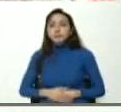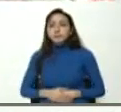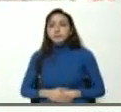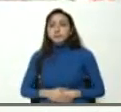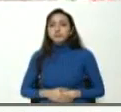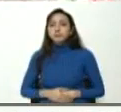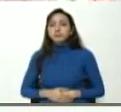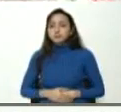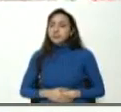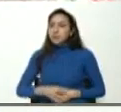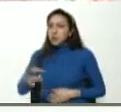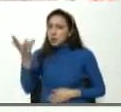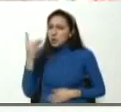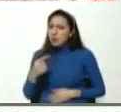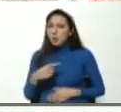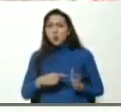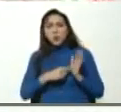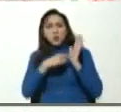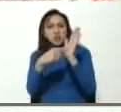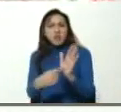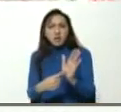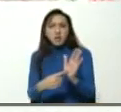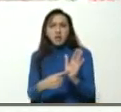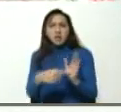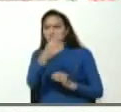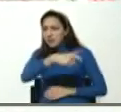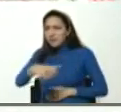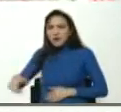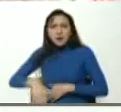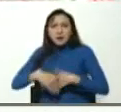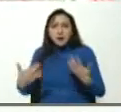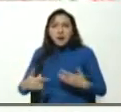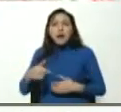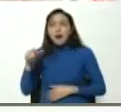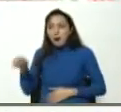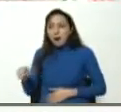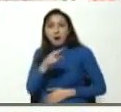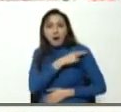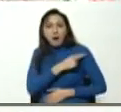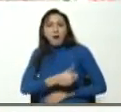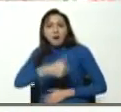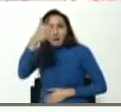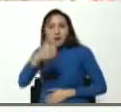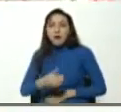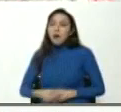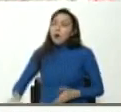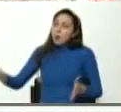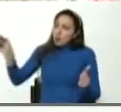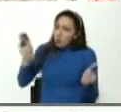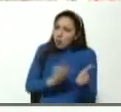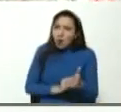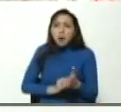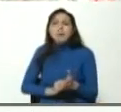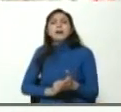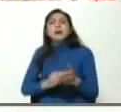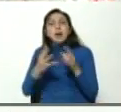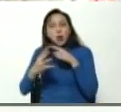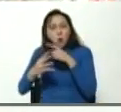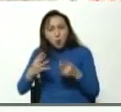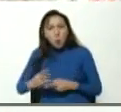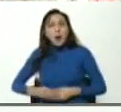los números indicaban que garcía carneiro iba a ser reelecto por cuarta